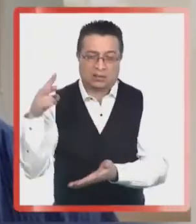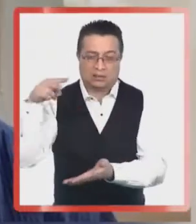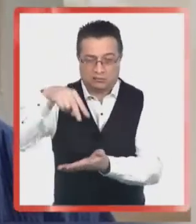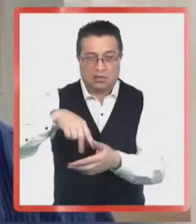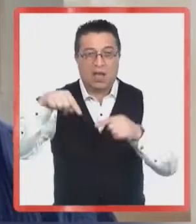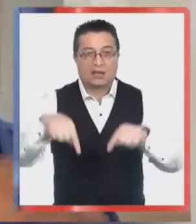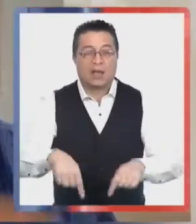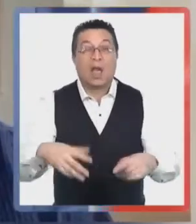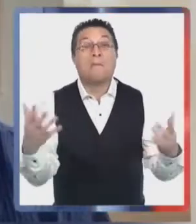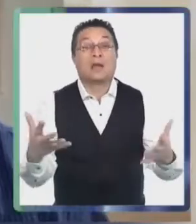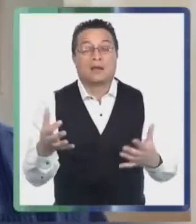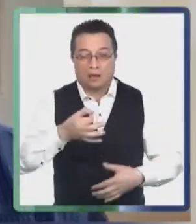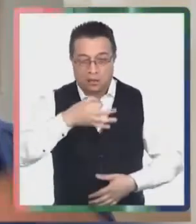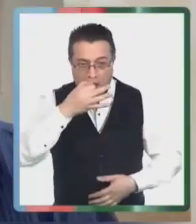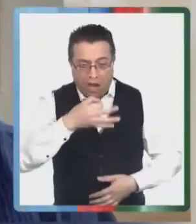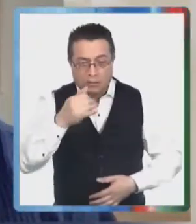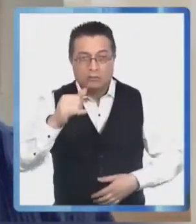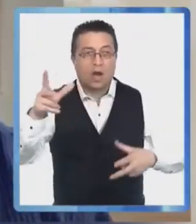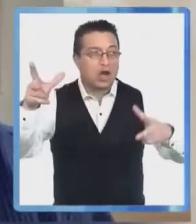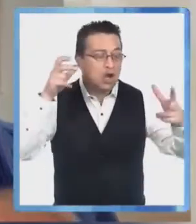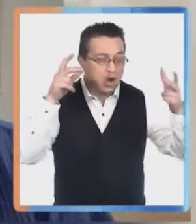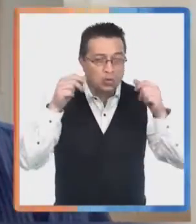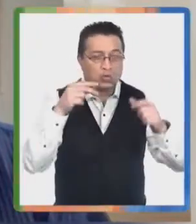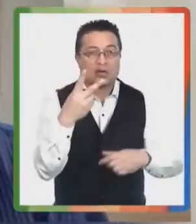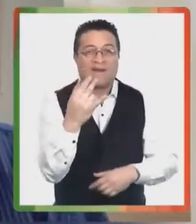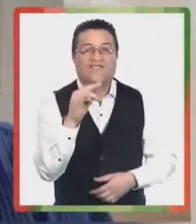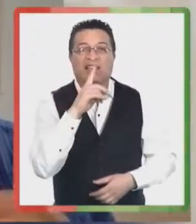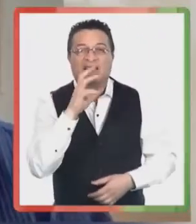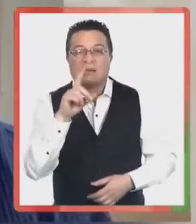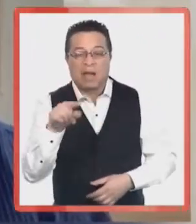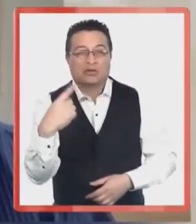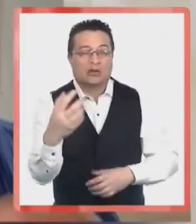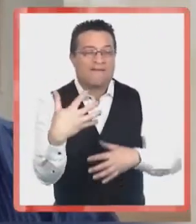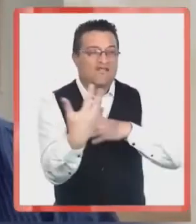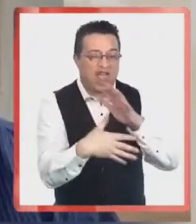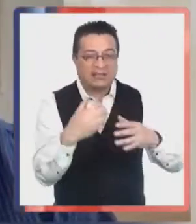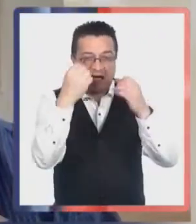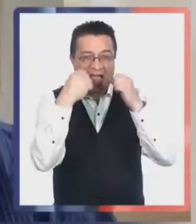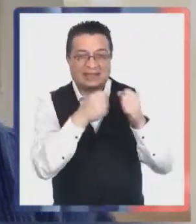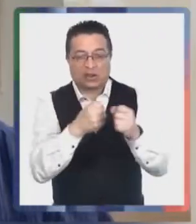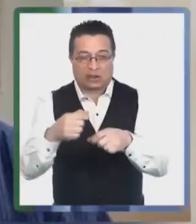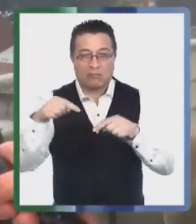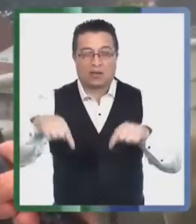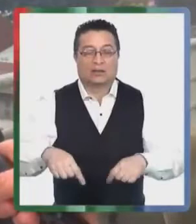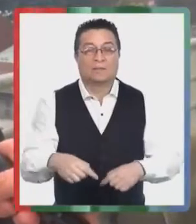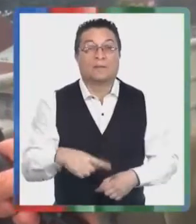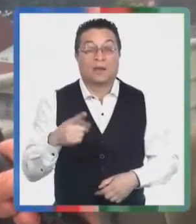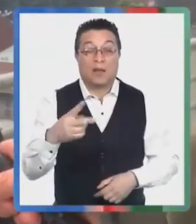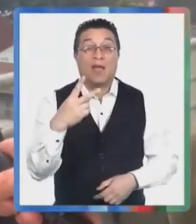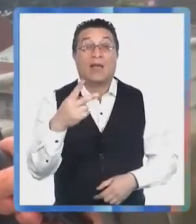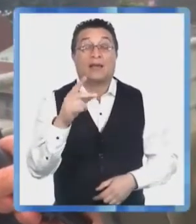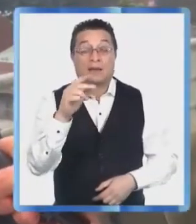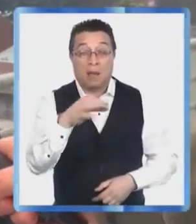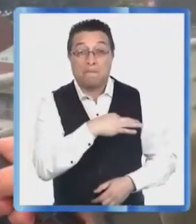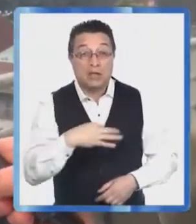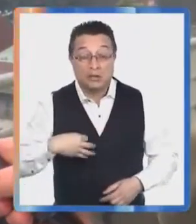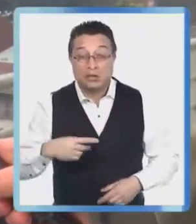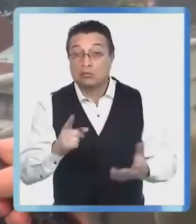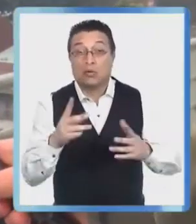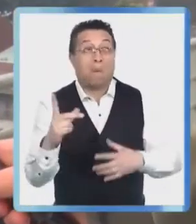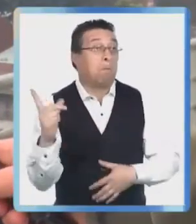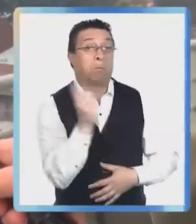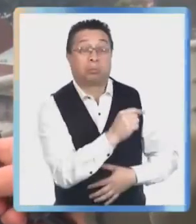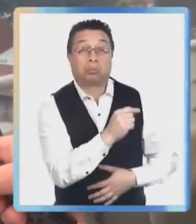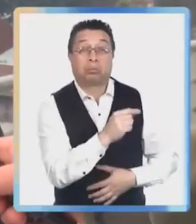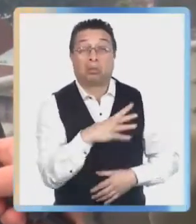la República, para que hable y escuche a las víctimas de la violencia y el terrorismo en la Araucanía. La ministra del Interior salió arrancando, no ha